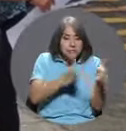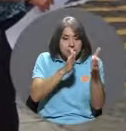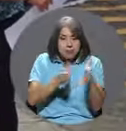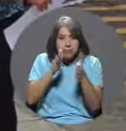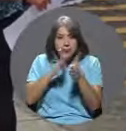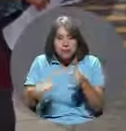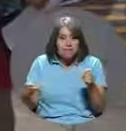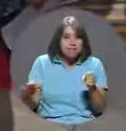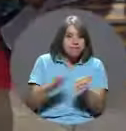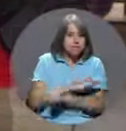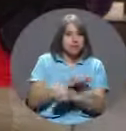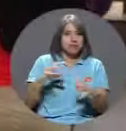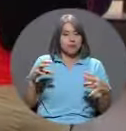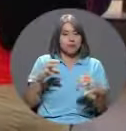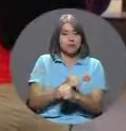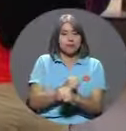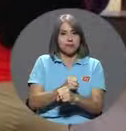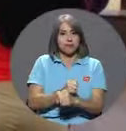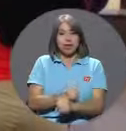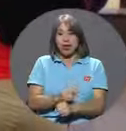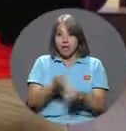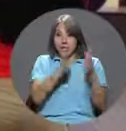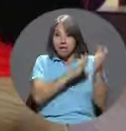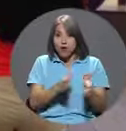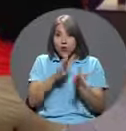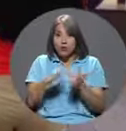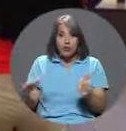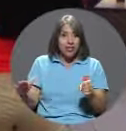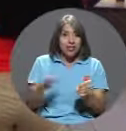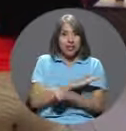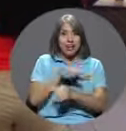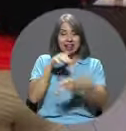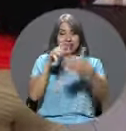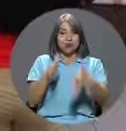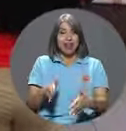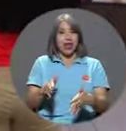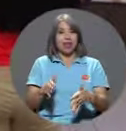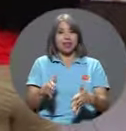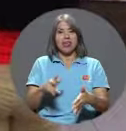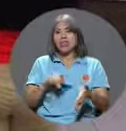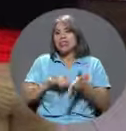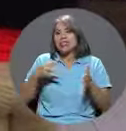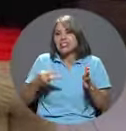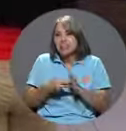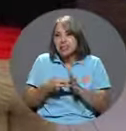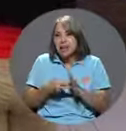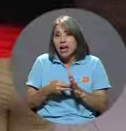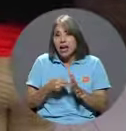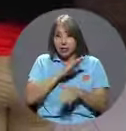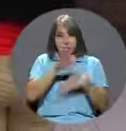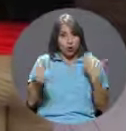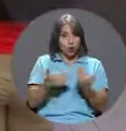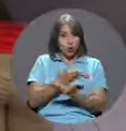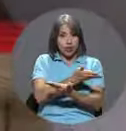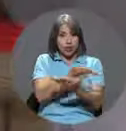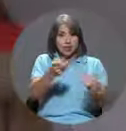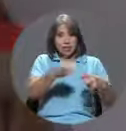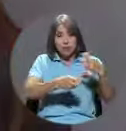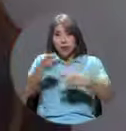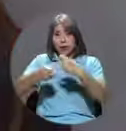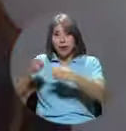Y cuando hablamos de la formación integral del estudiante, todas estas problemáticas que se presentan, nosotros tenemos que abordarlas